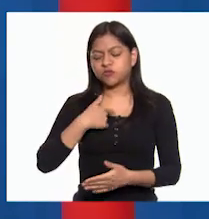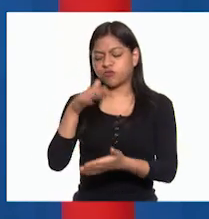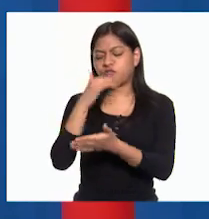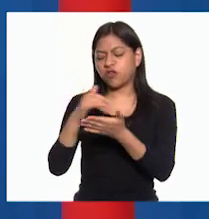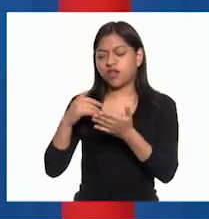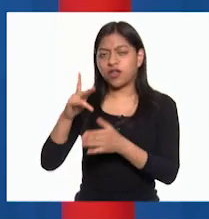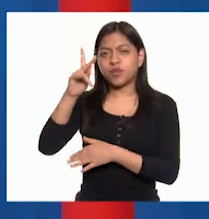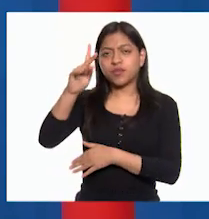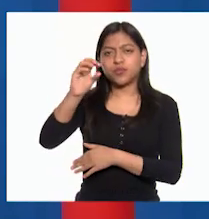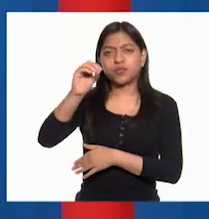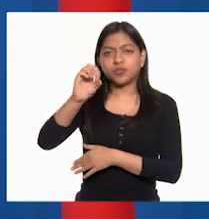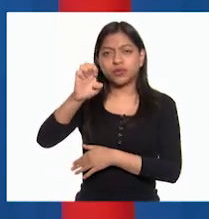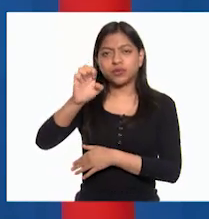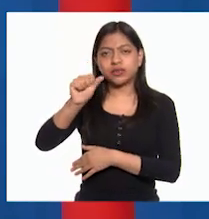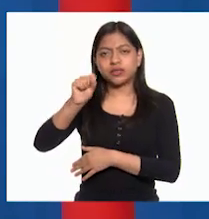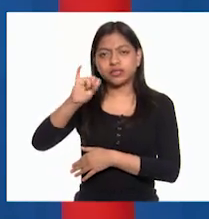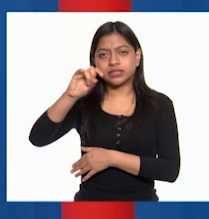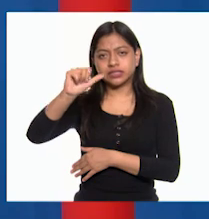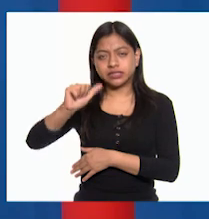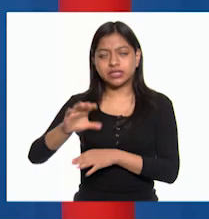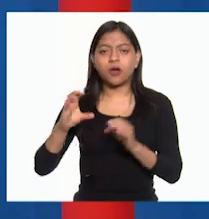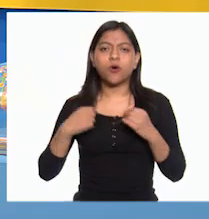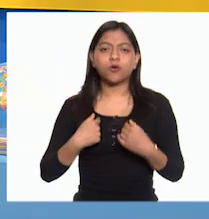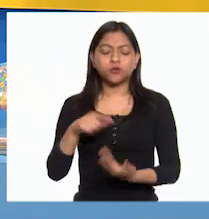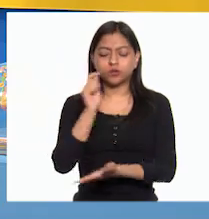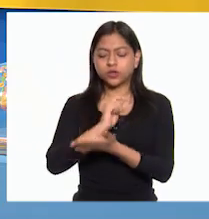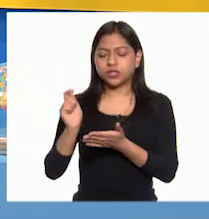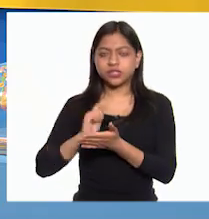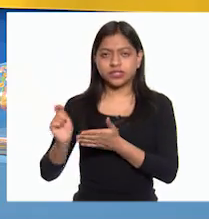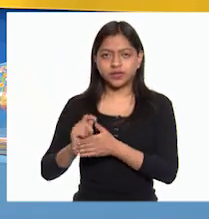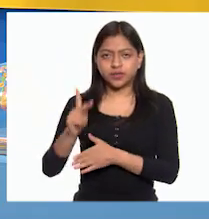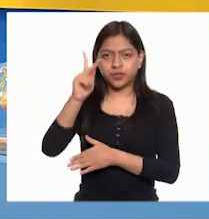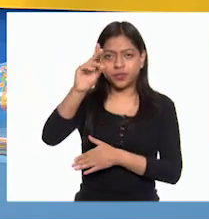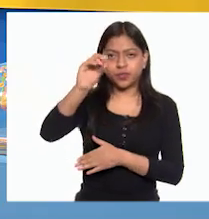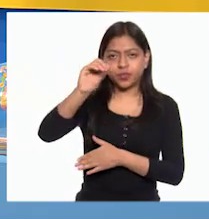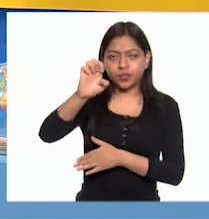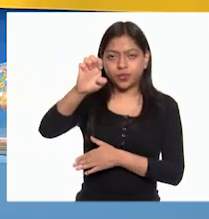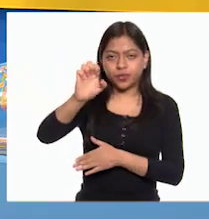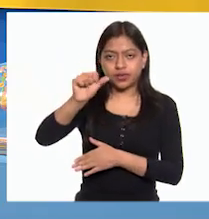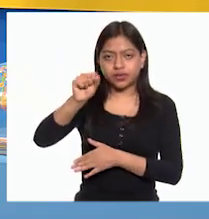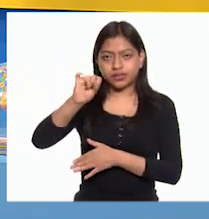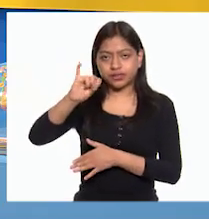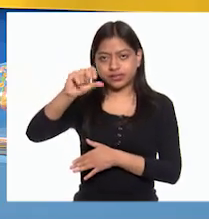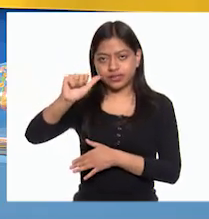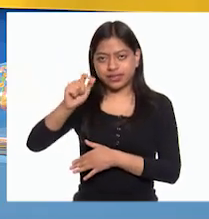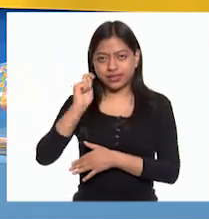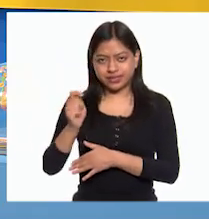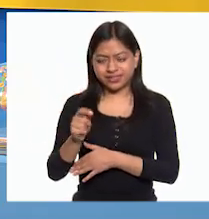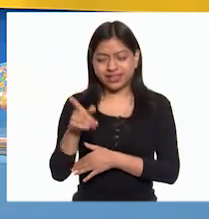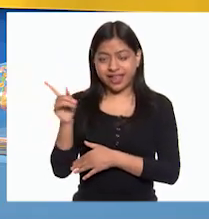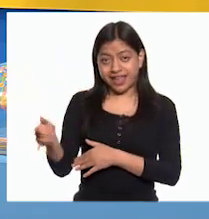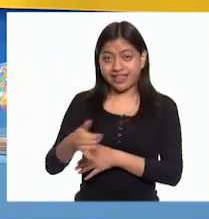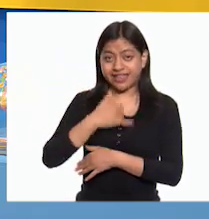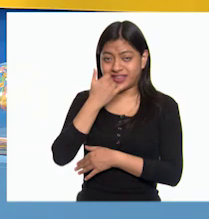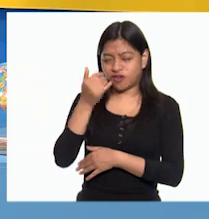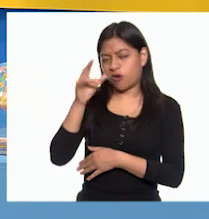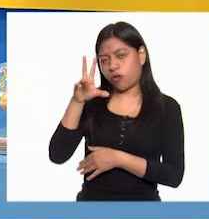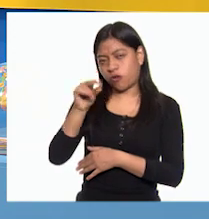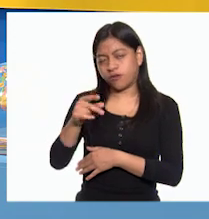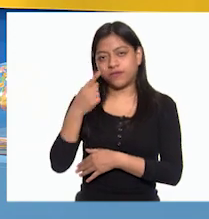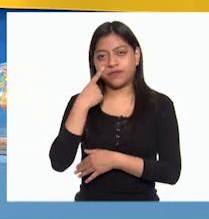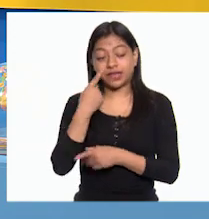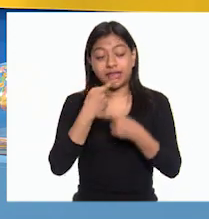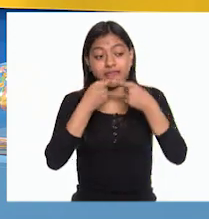poesía o escribí una poesía. Sí, María, y aunque no es estrictamente incorrecto, usar